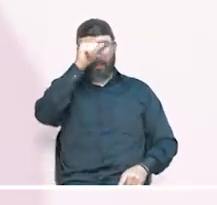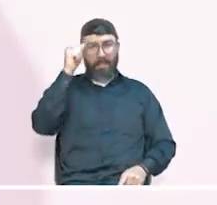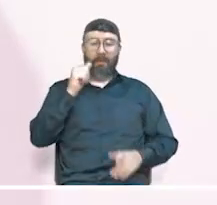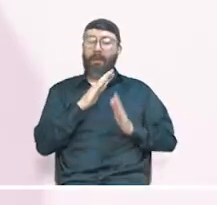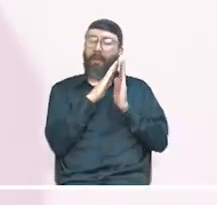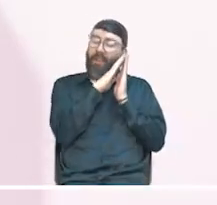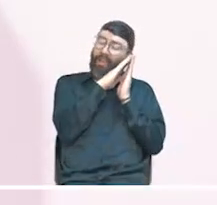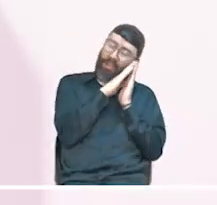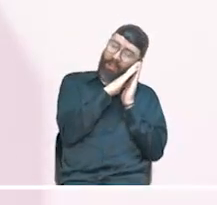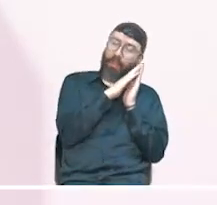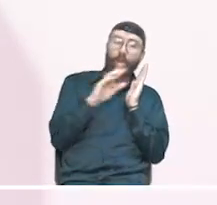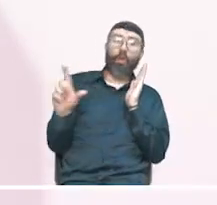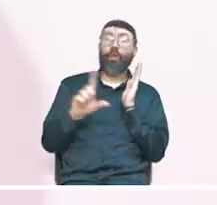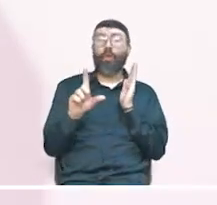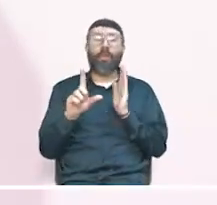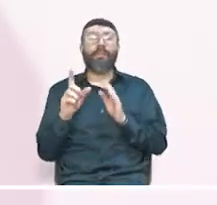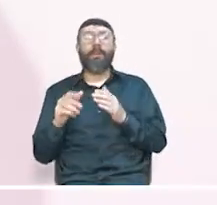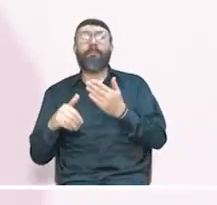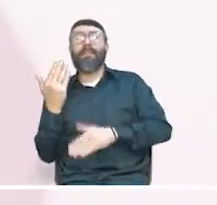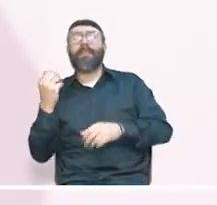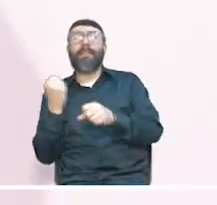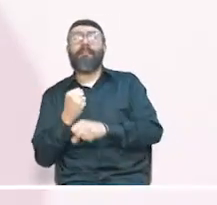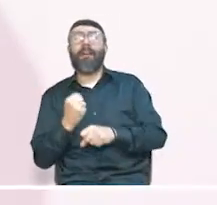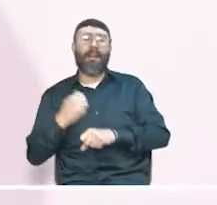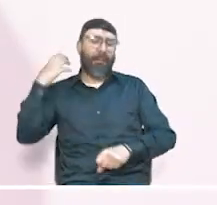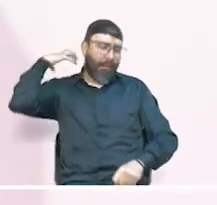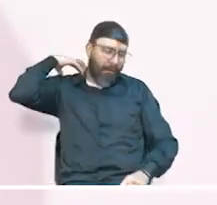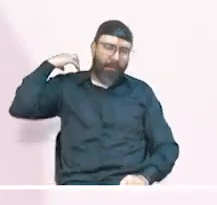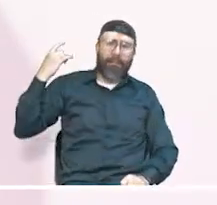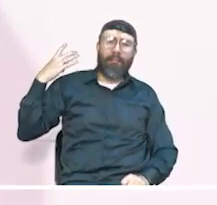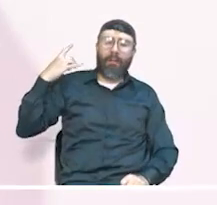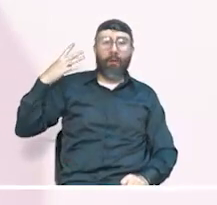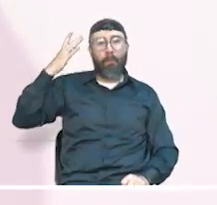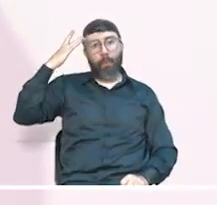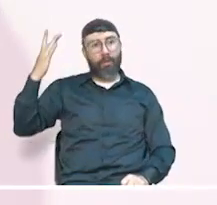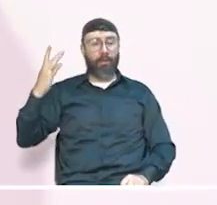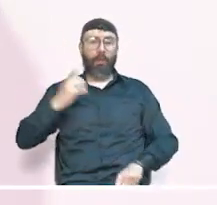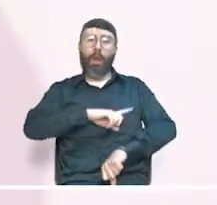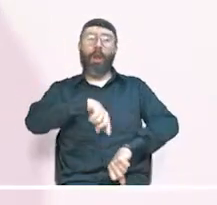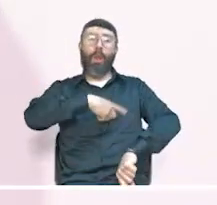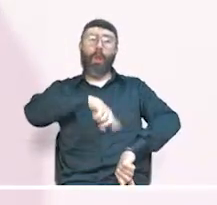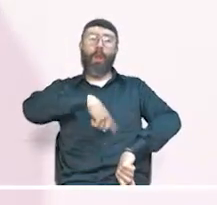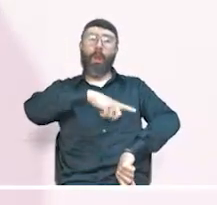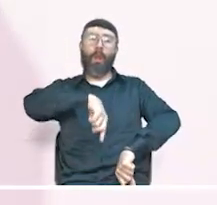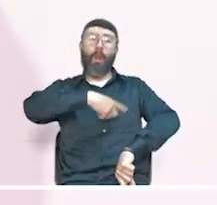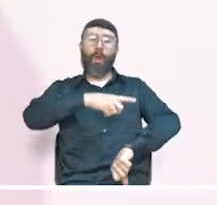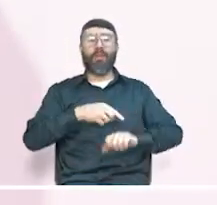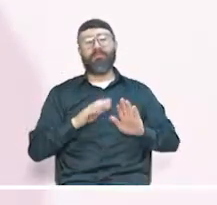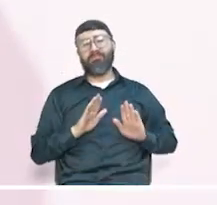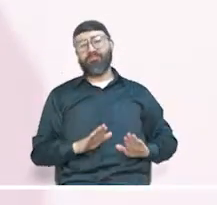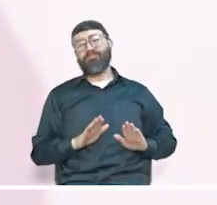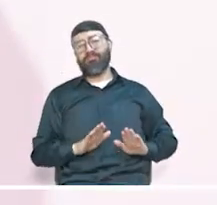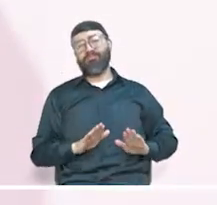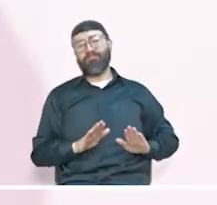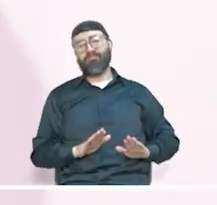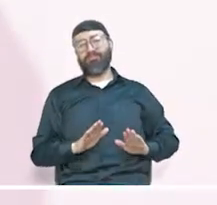empiezan el lunes a trabajar con dolor de espalda, porque realmente estar en tiempos tan quietos y tan prolongados hace que las fibras musculares pierdan oxígeno y hace